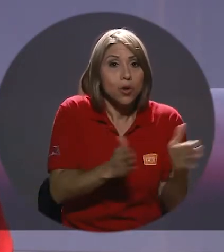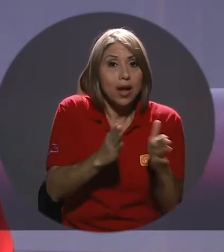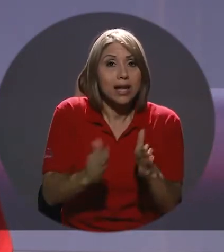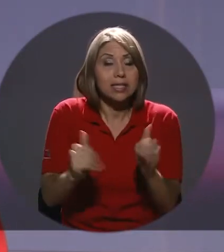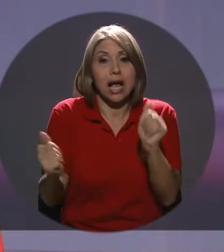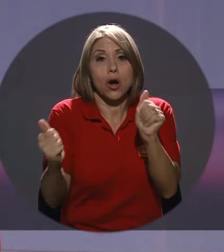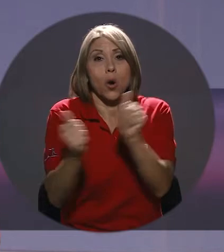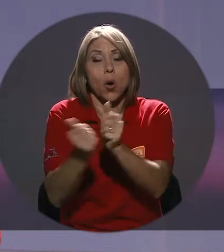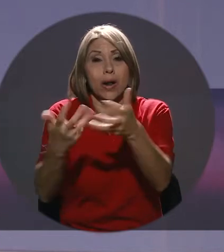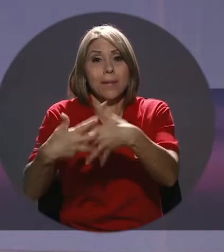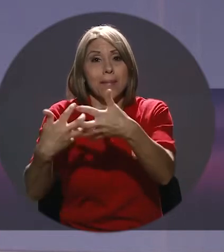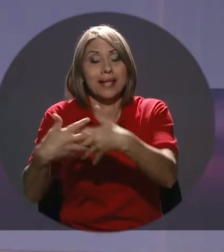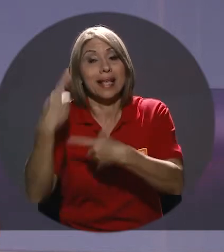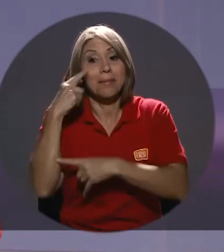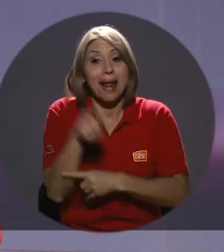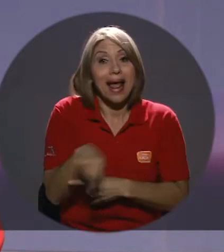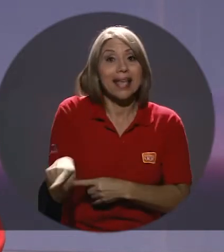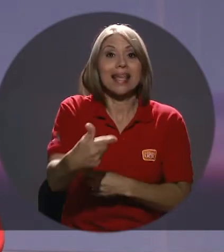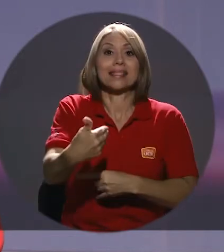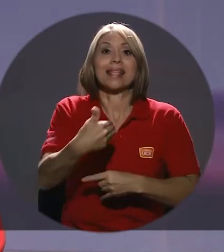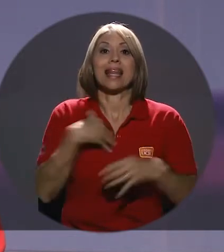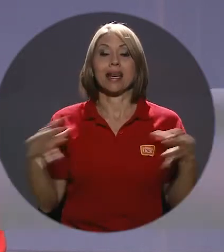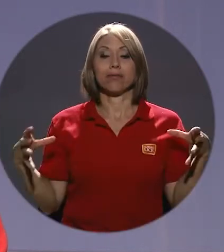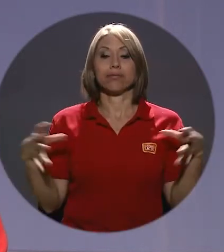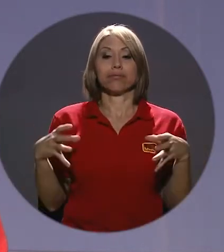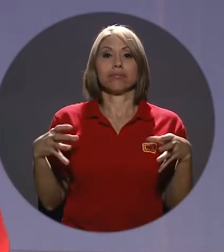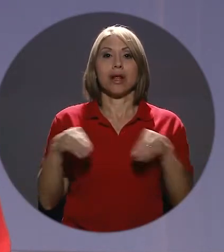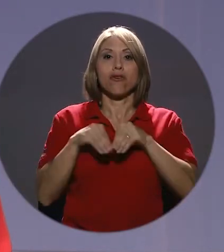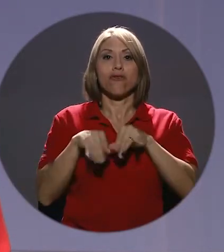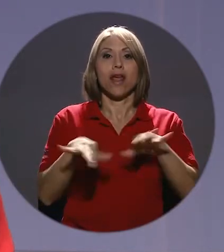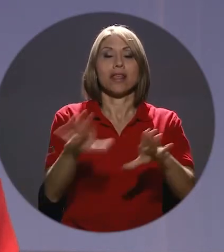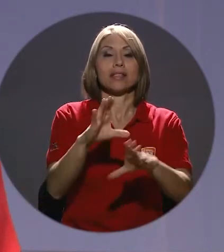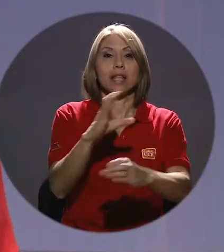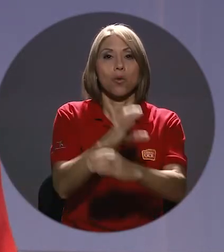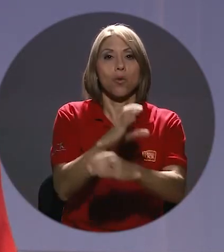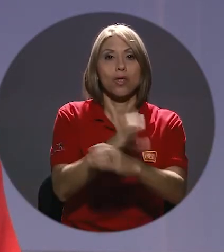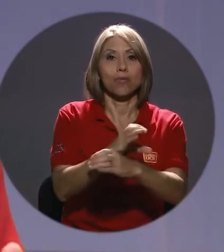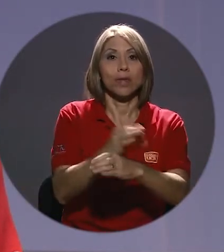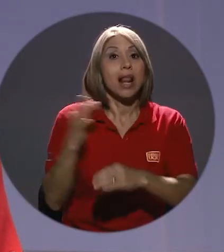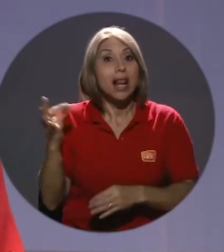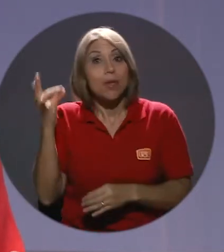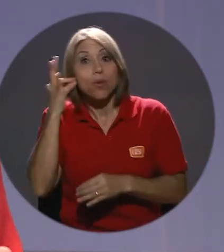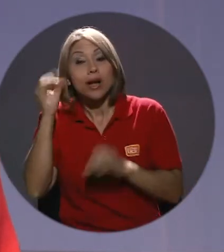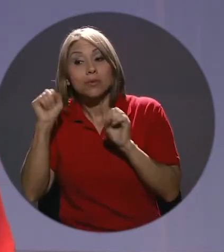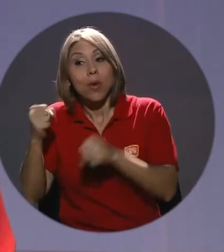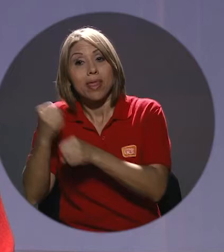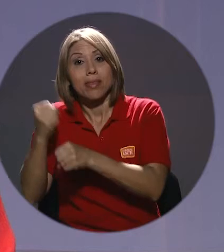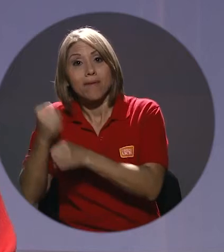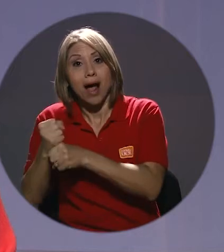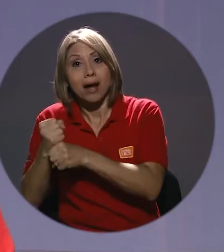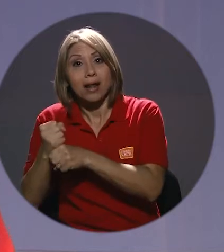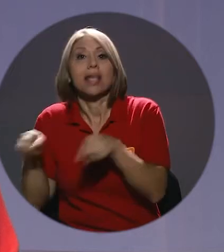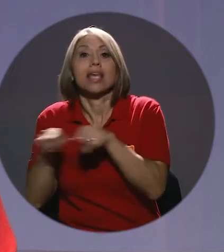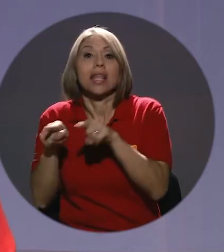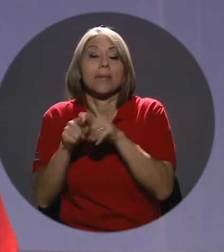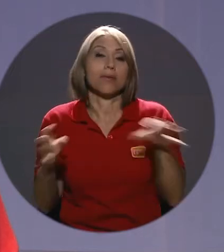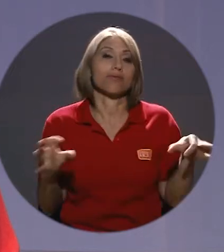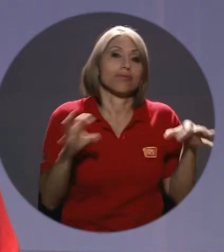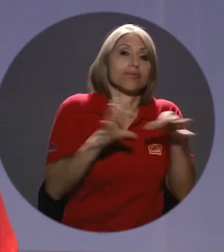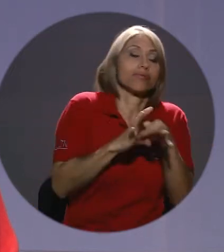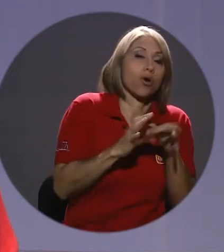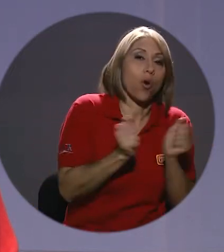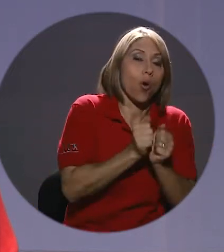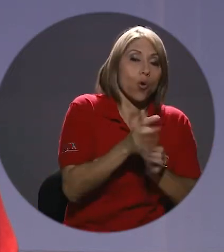las empresas para tener estas redes de cuidado donde las mujeres puedan trabajar y combinar su trabajo con el cuidado de los hijos, que esto es una